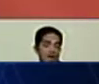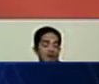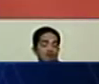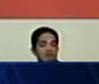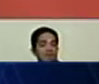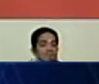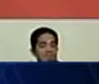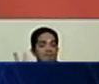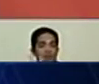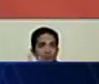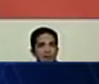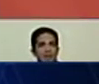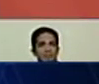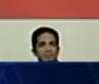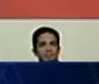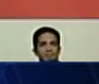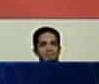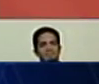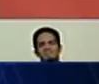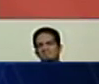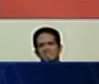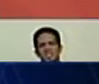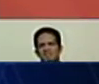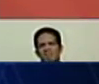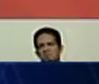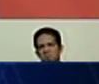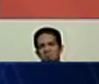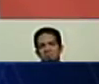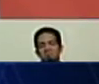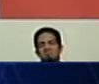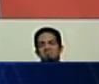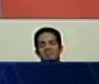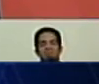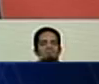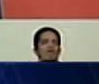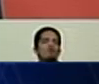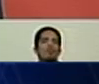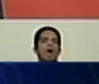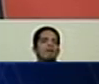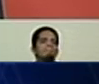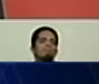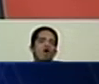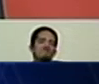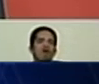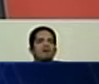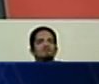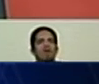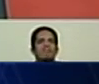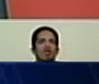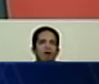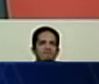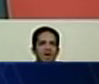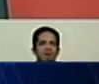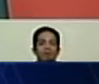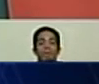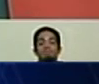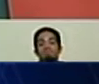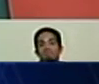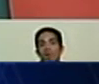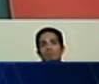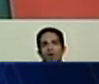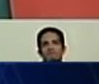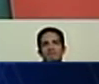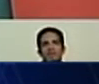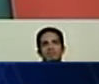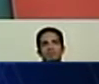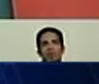de Venezuela. Una provocación sin precedentes por parte del gobierno de Guyana, promovido y auspiciado